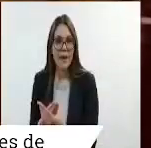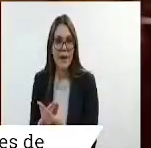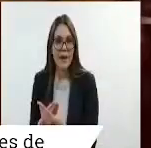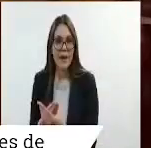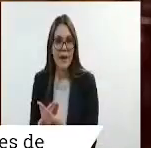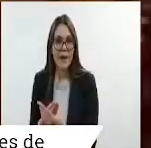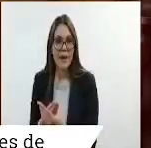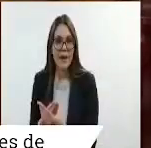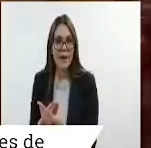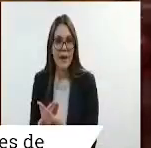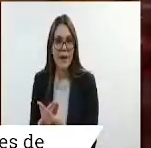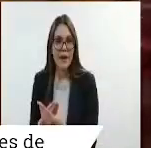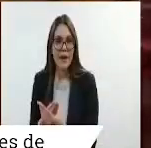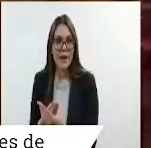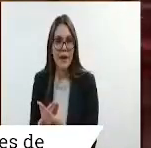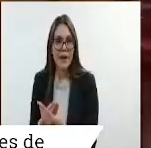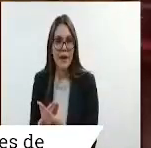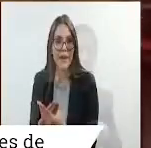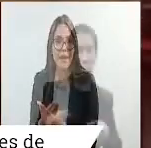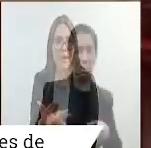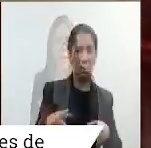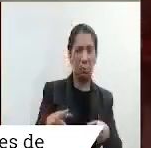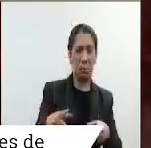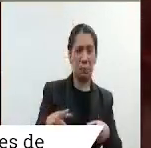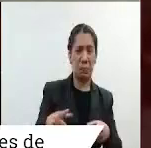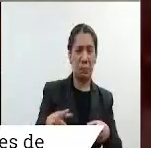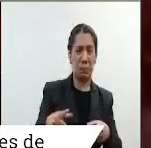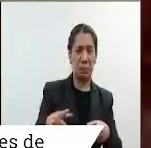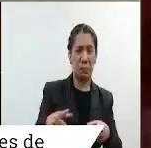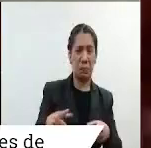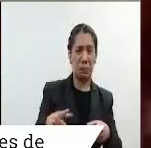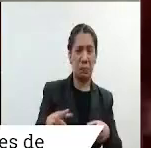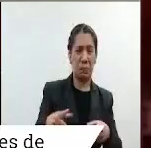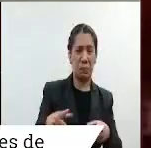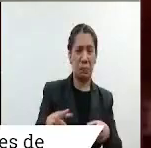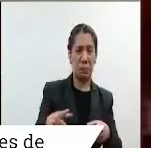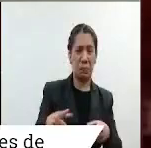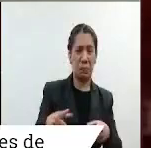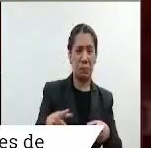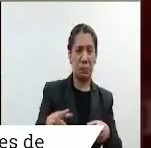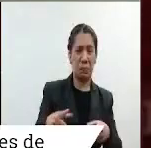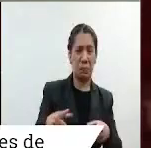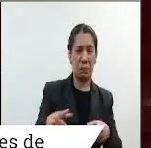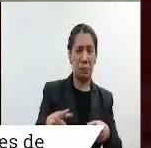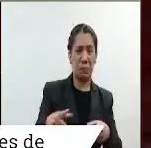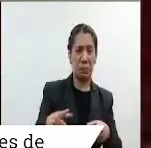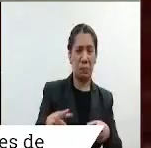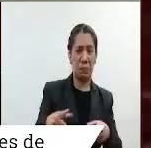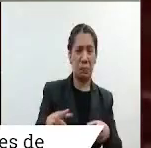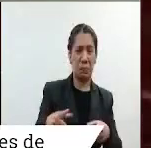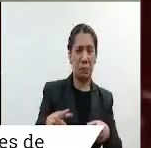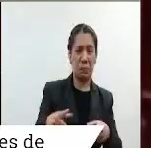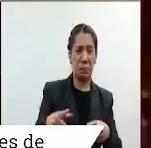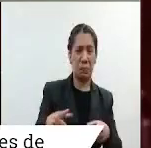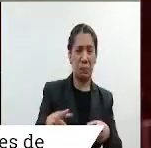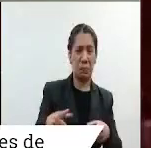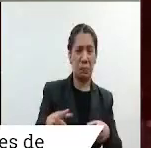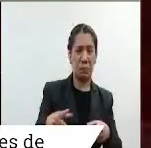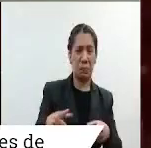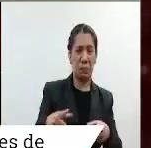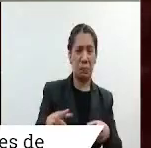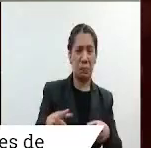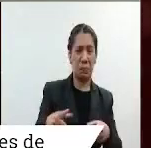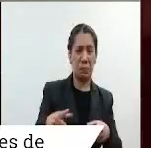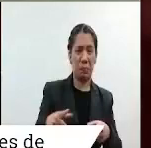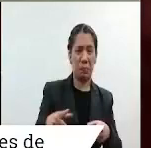día, por qué se dio este ataque, un ataque inhumano, un crimen de Estado, se le ha conocido